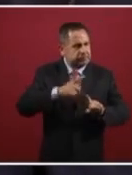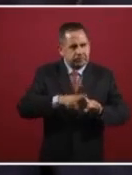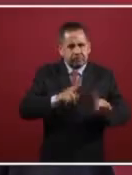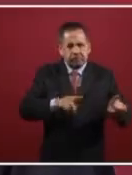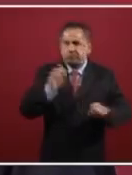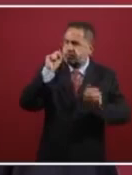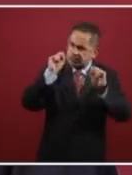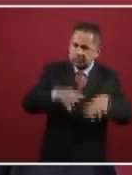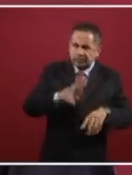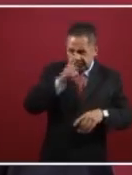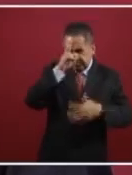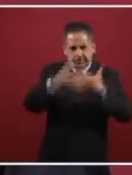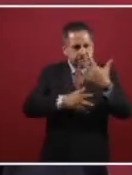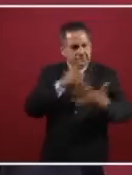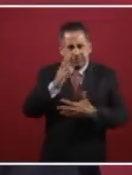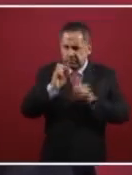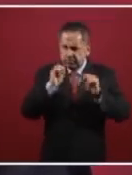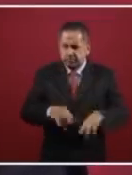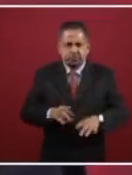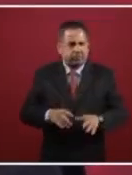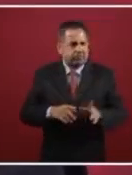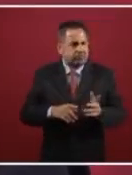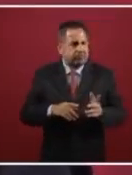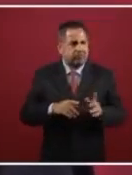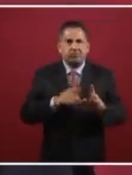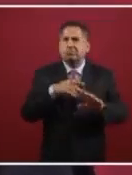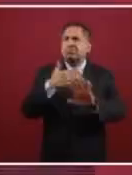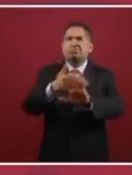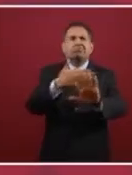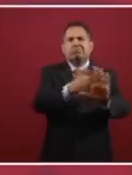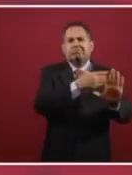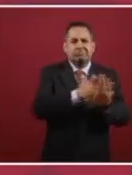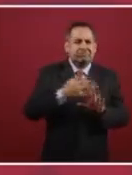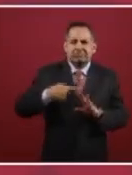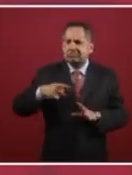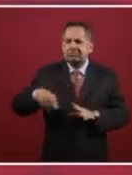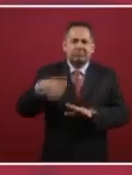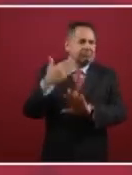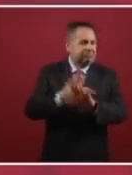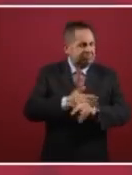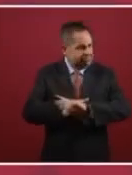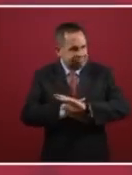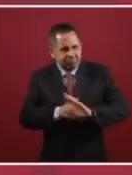sin violencia, sin afectar a los ciudadanos,